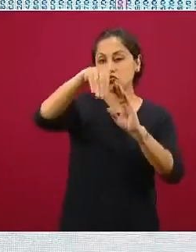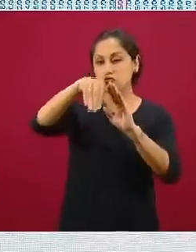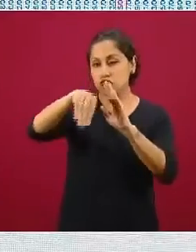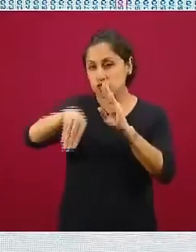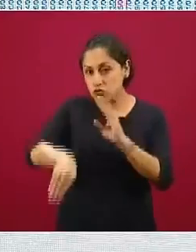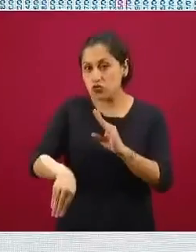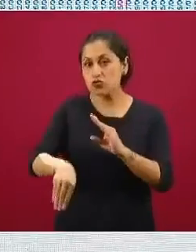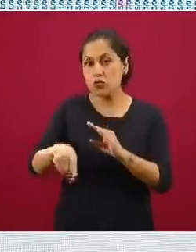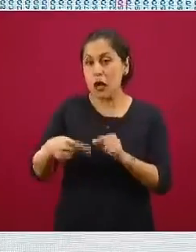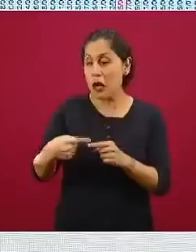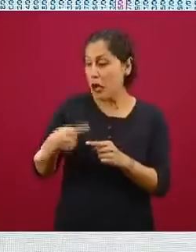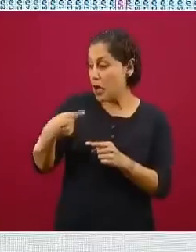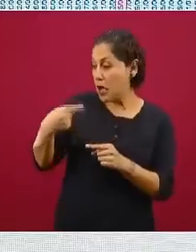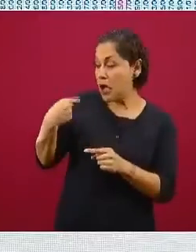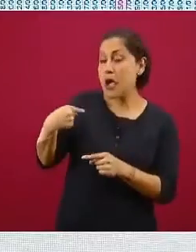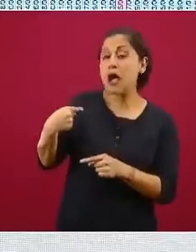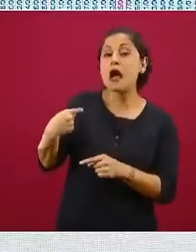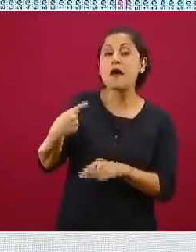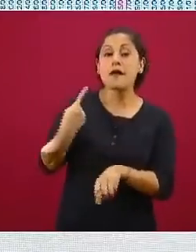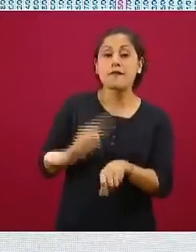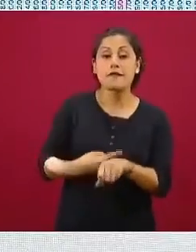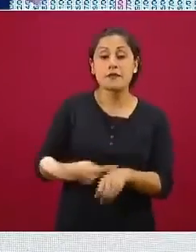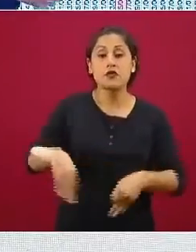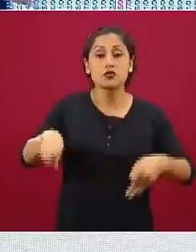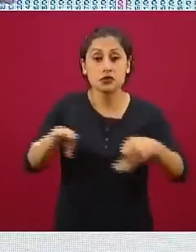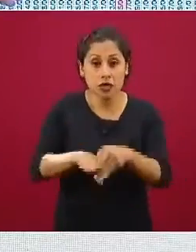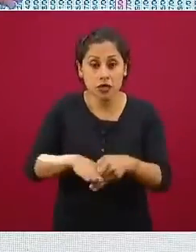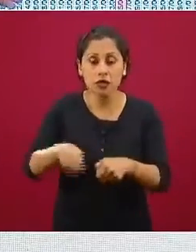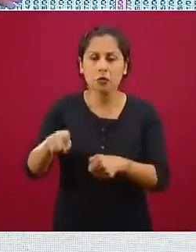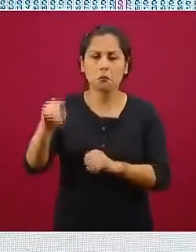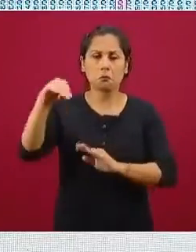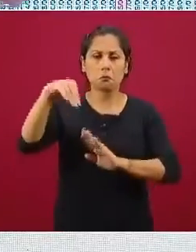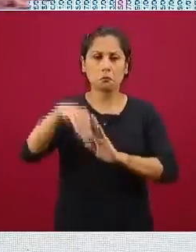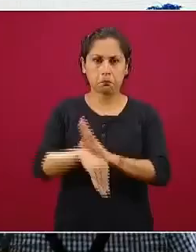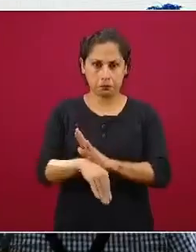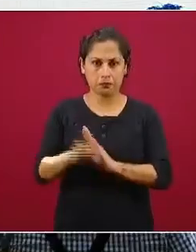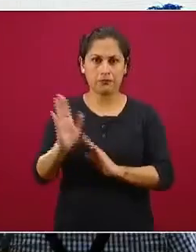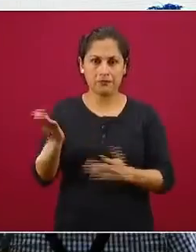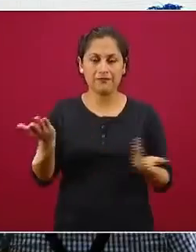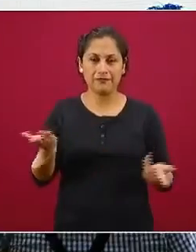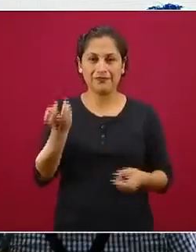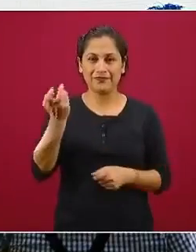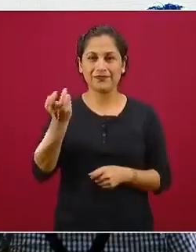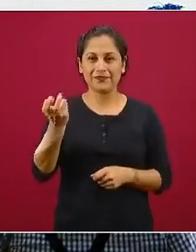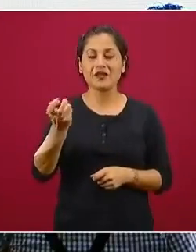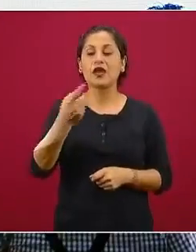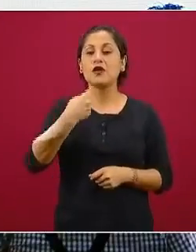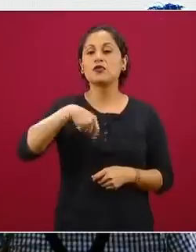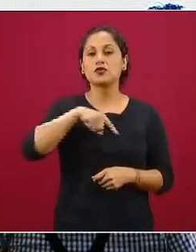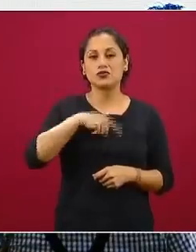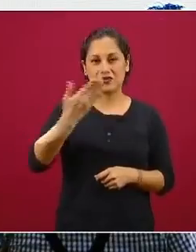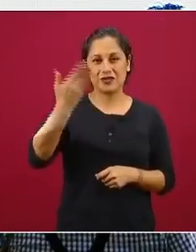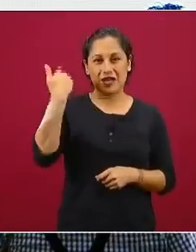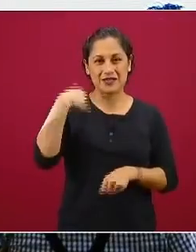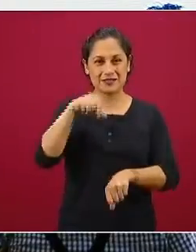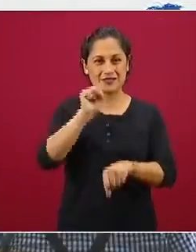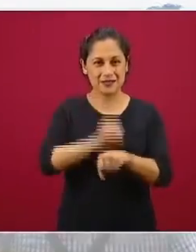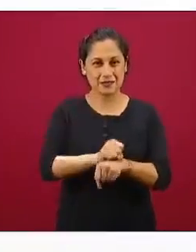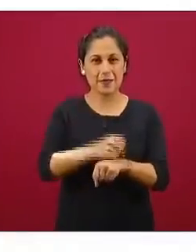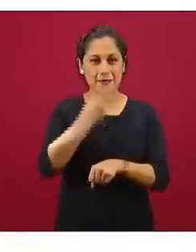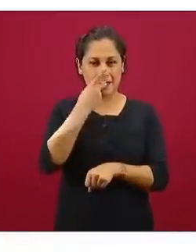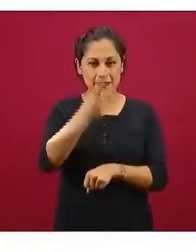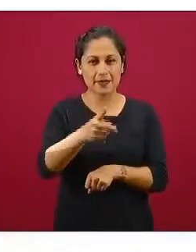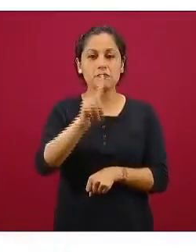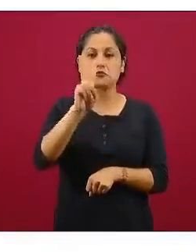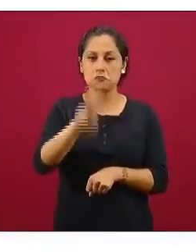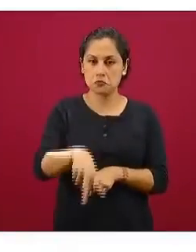casos nuevos registrados, confirmados. Como dijimos la semana pasada que estábamos por aquí, ya estaba en un